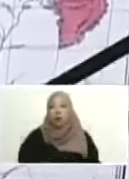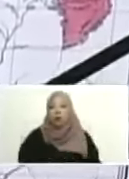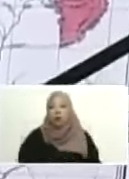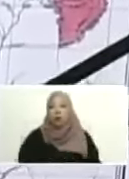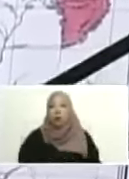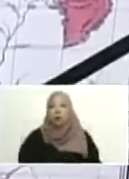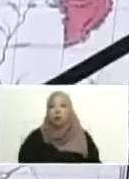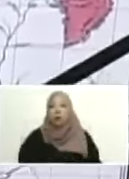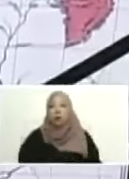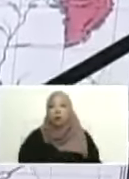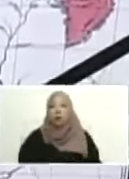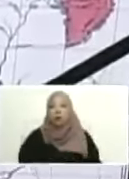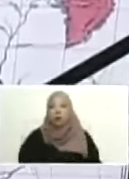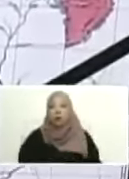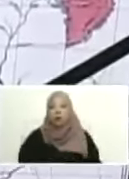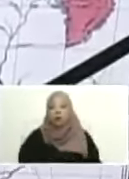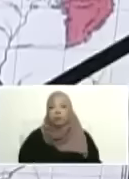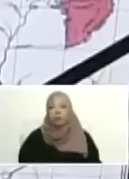nuestro